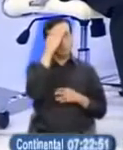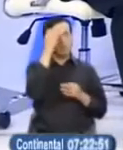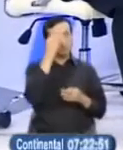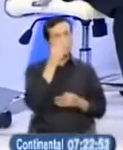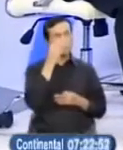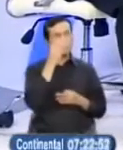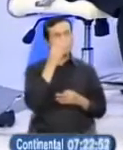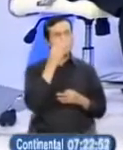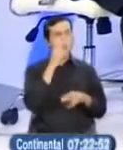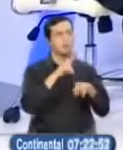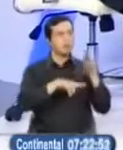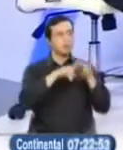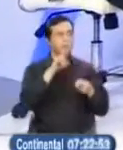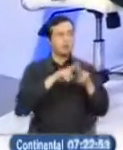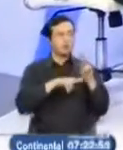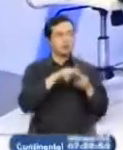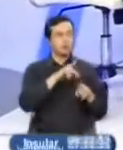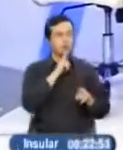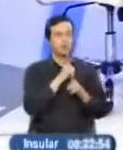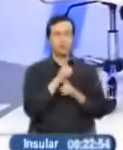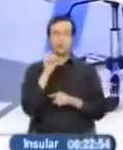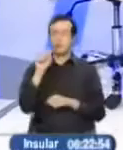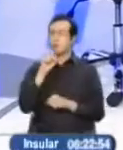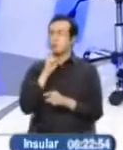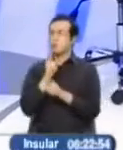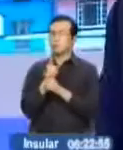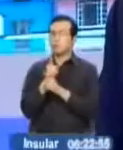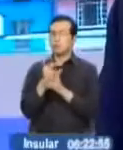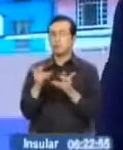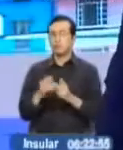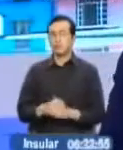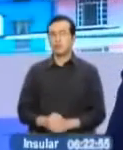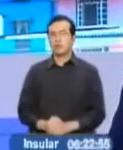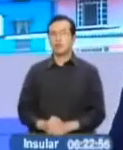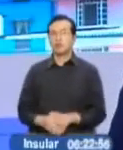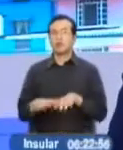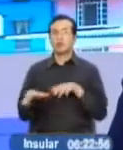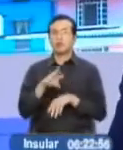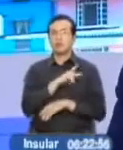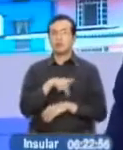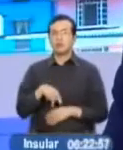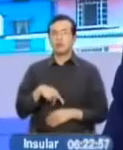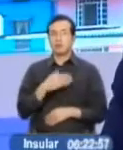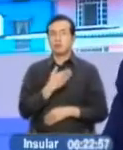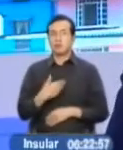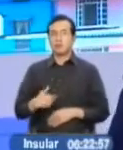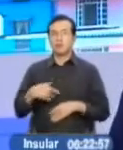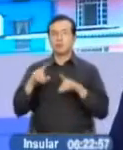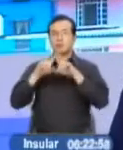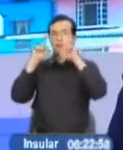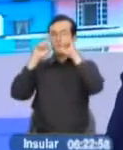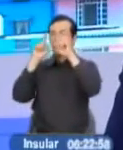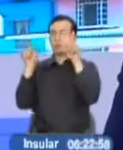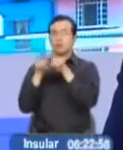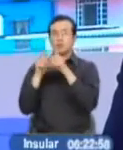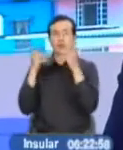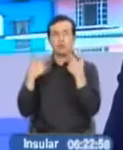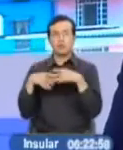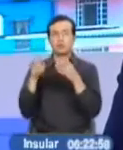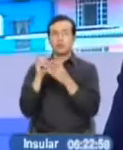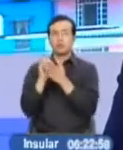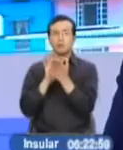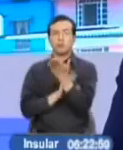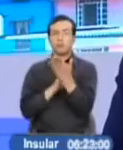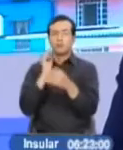para emprender los trabajos por supuesto, que por realizó supuesto. En la refinería eso Esmeralda. Eso como actividad personal, pero como actividad empresarial también hemos desarrollado